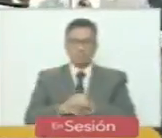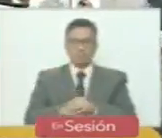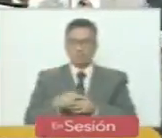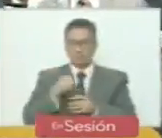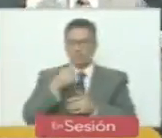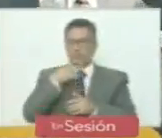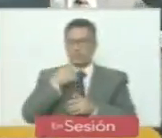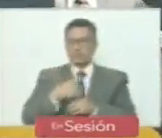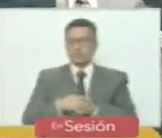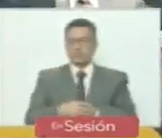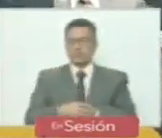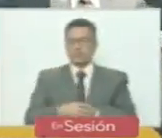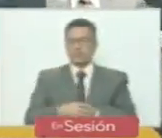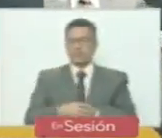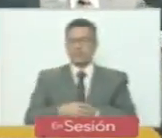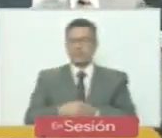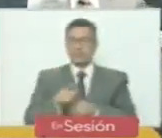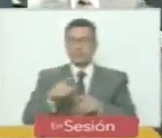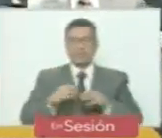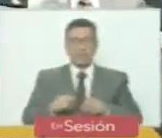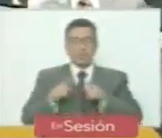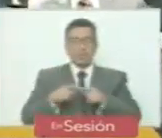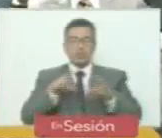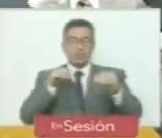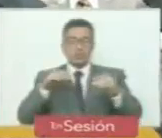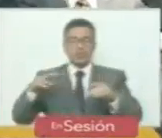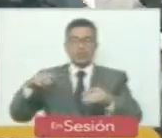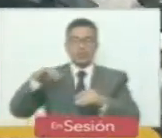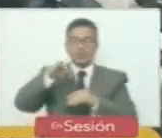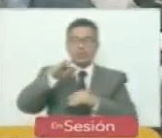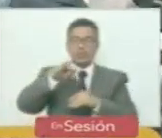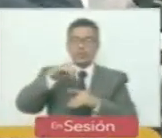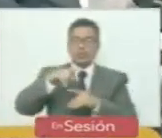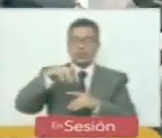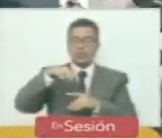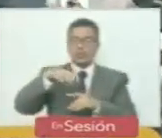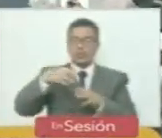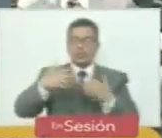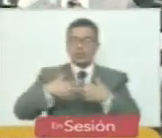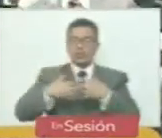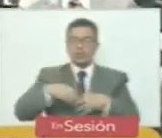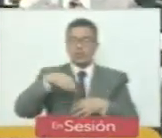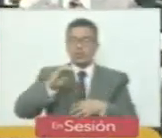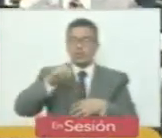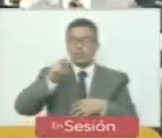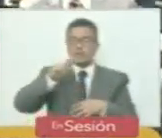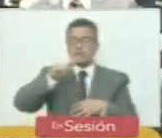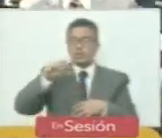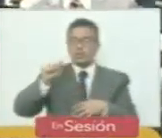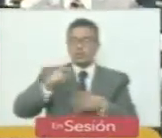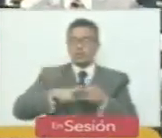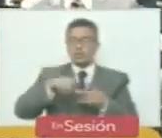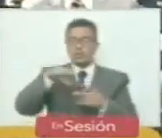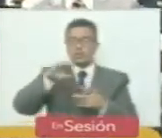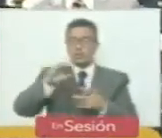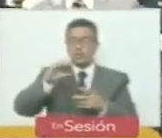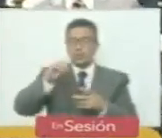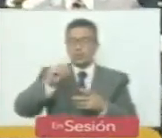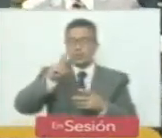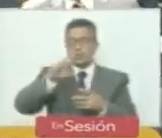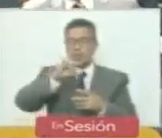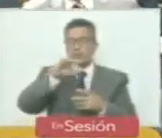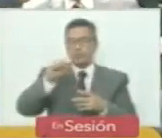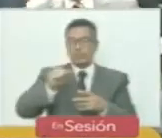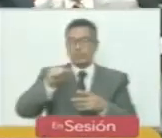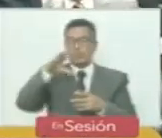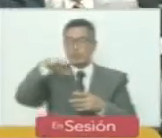bien en este caso hablamos del avión de Conviasa, de la empresa Emtrasur, un avión adquirido,